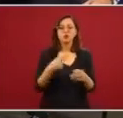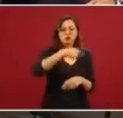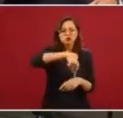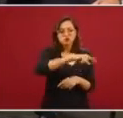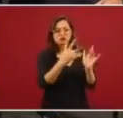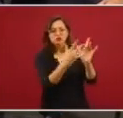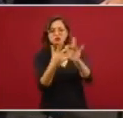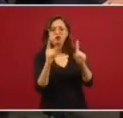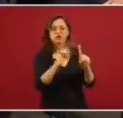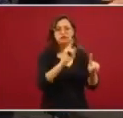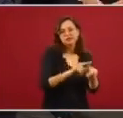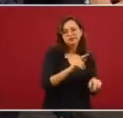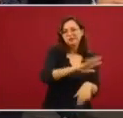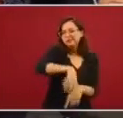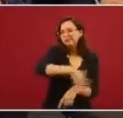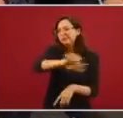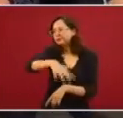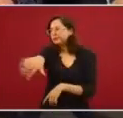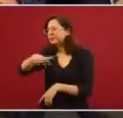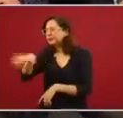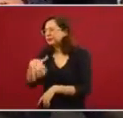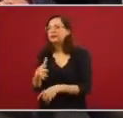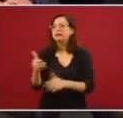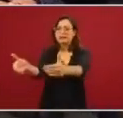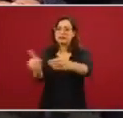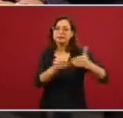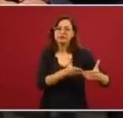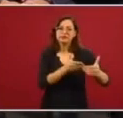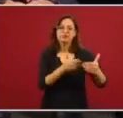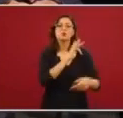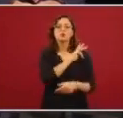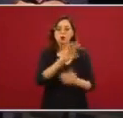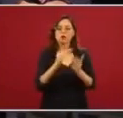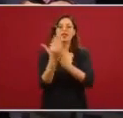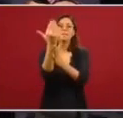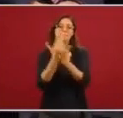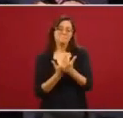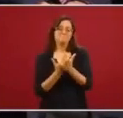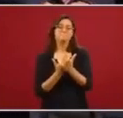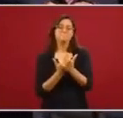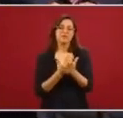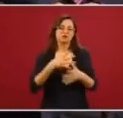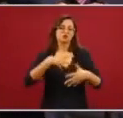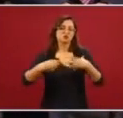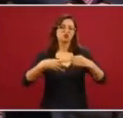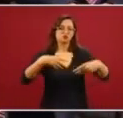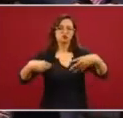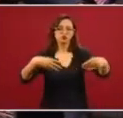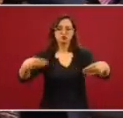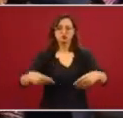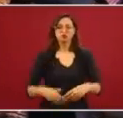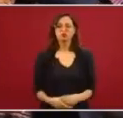son esos los elementos que nos van a permitir contener la en este caso la pandemia